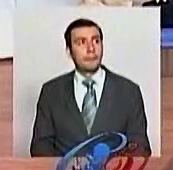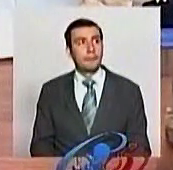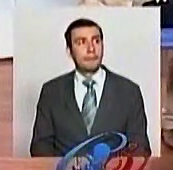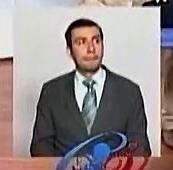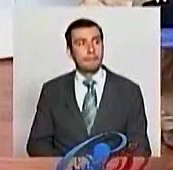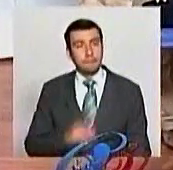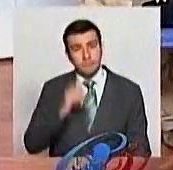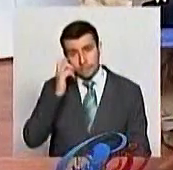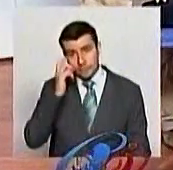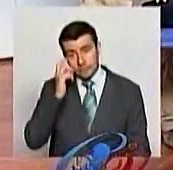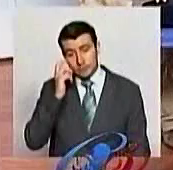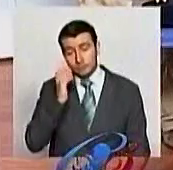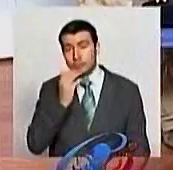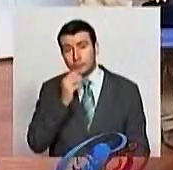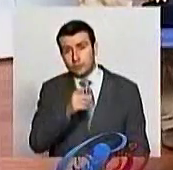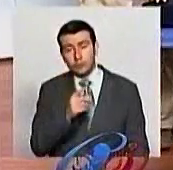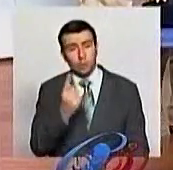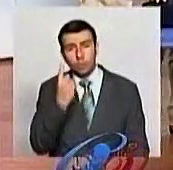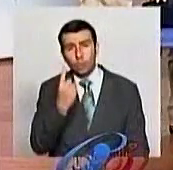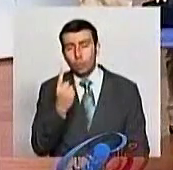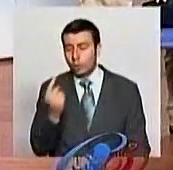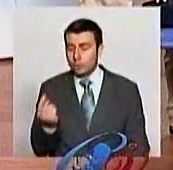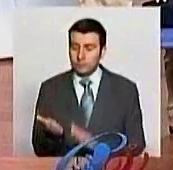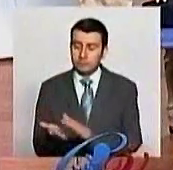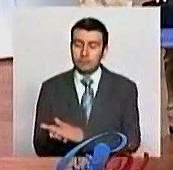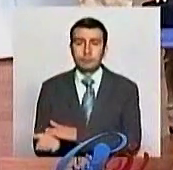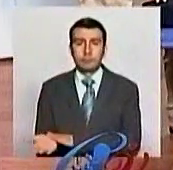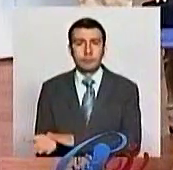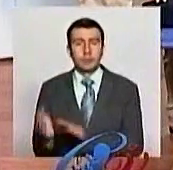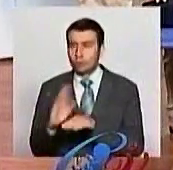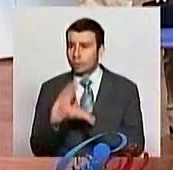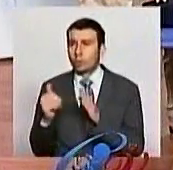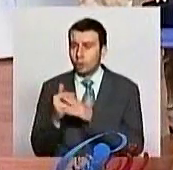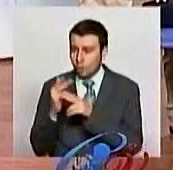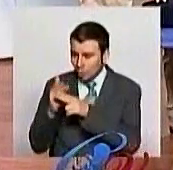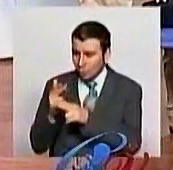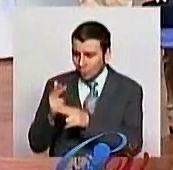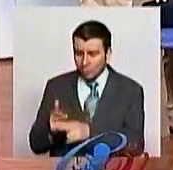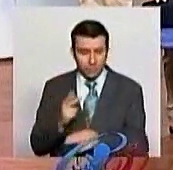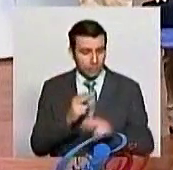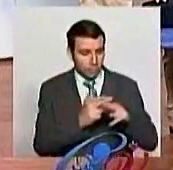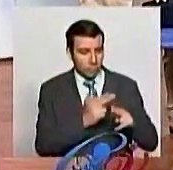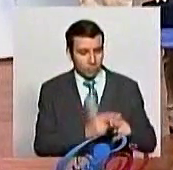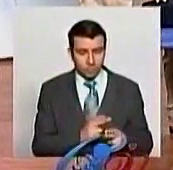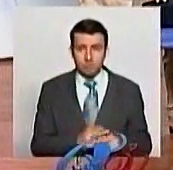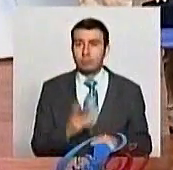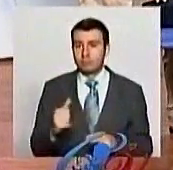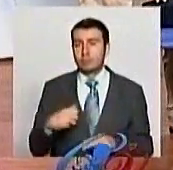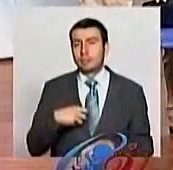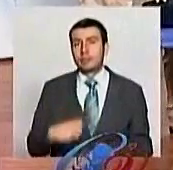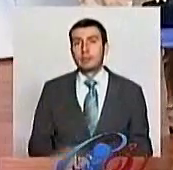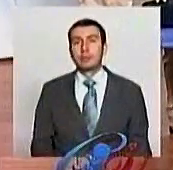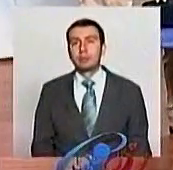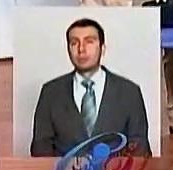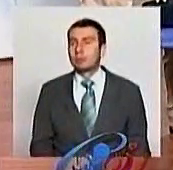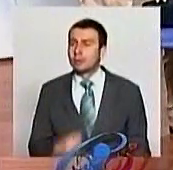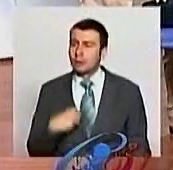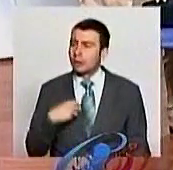mano derecha, ¿cierto? Todos vienen marcados para cada sitio. Sí, cada uno tiene una marquita